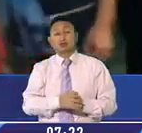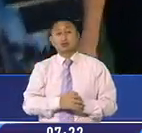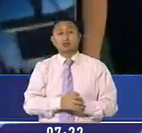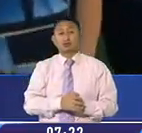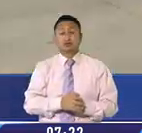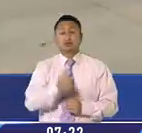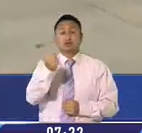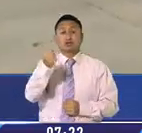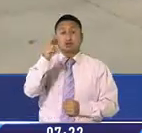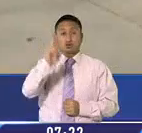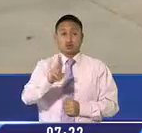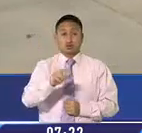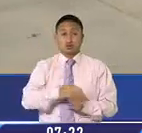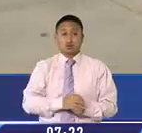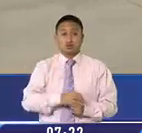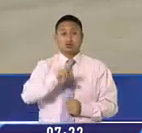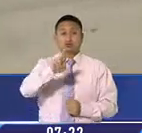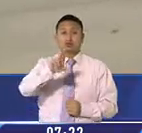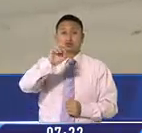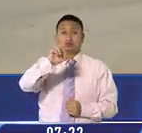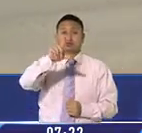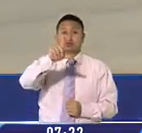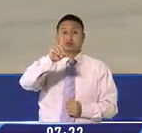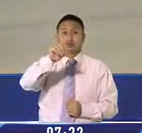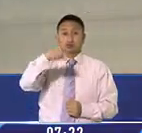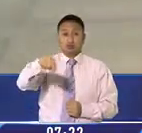larga columna de afiliados.